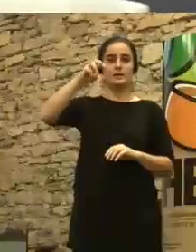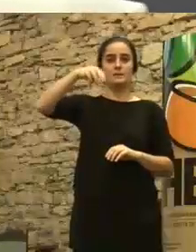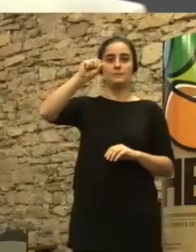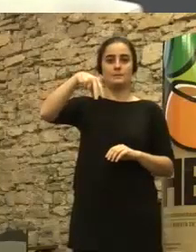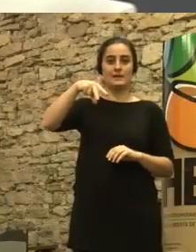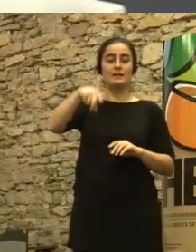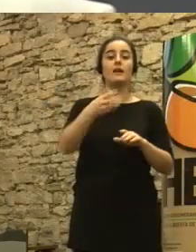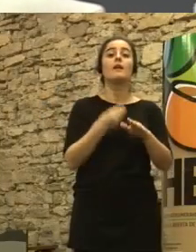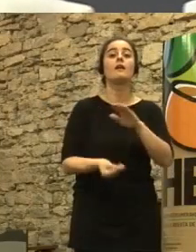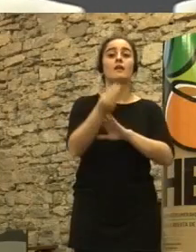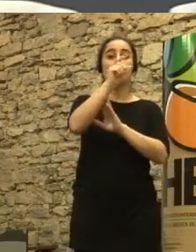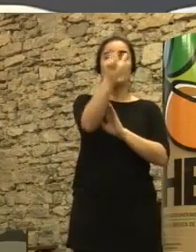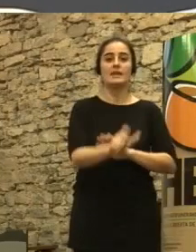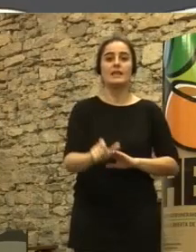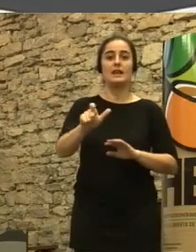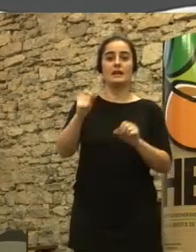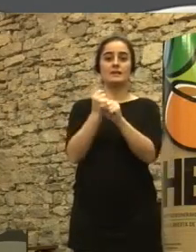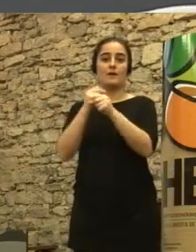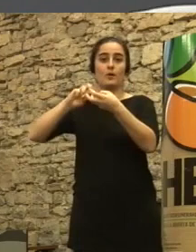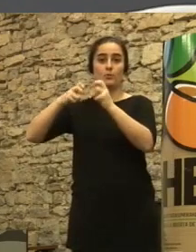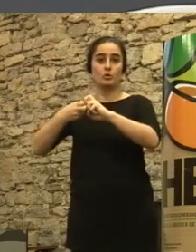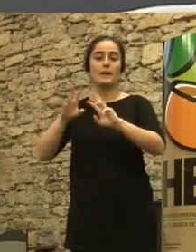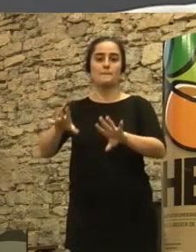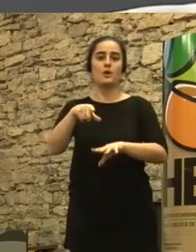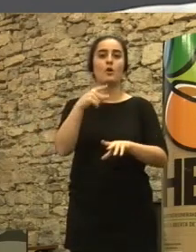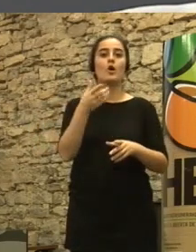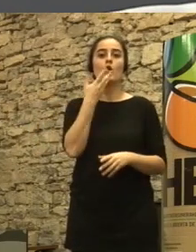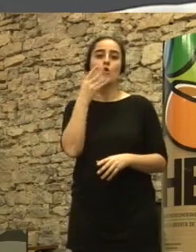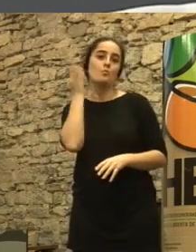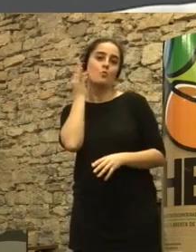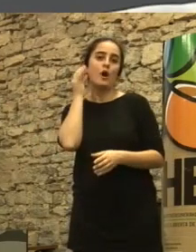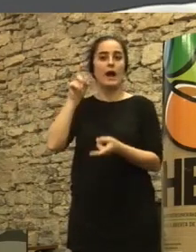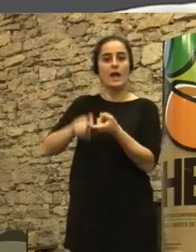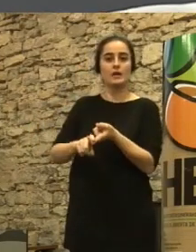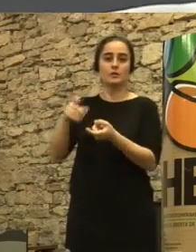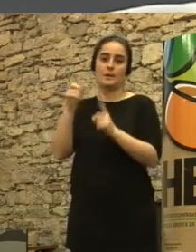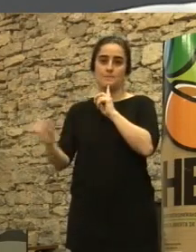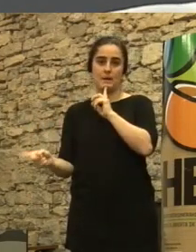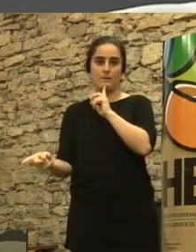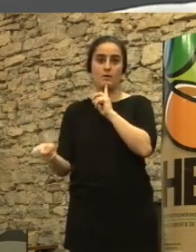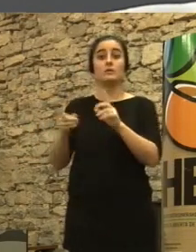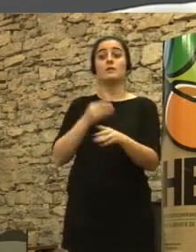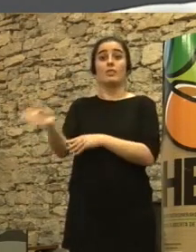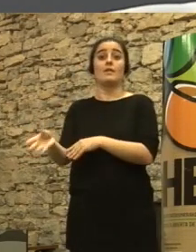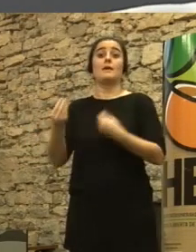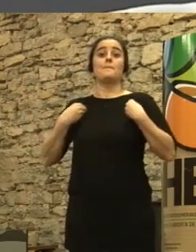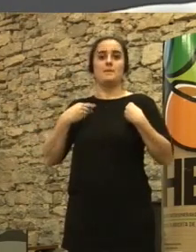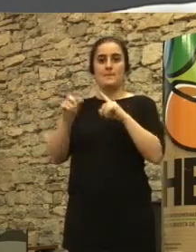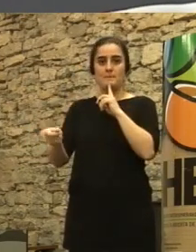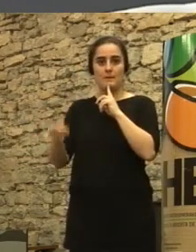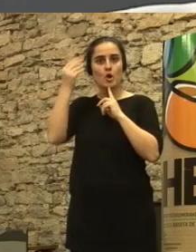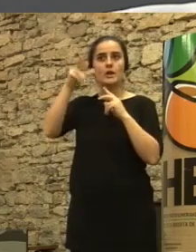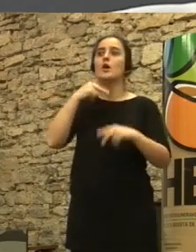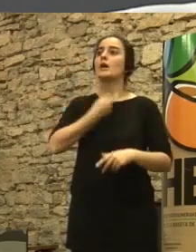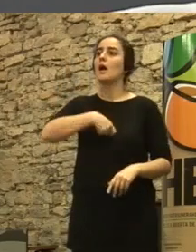Bruselas, pero ha conocido a una mujer de Bilbao. Por lo tanto, vive en Bilbao y creo que habla un español bastante aceptable y a lo mejor la próxima vez